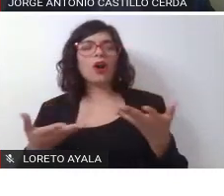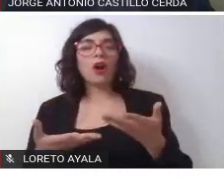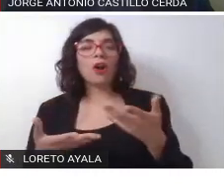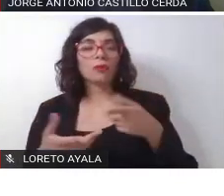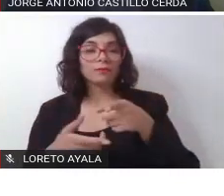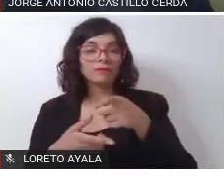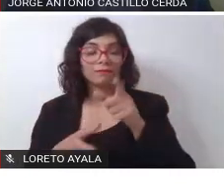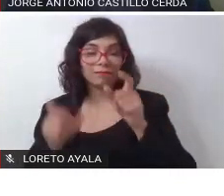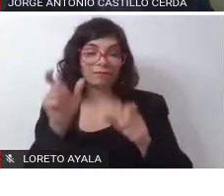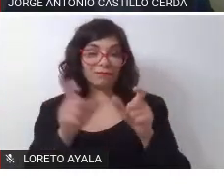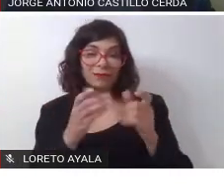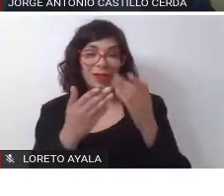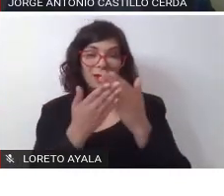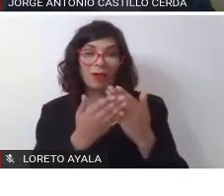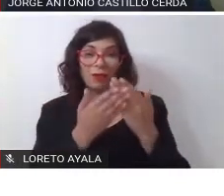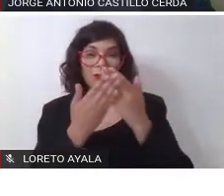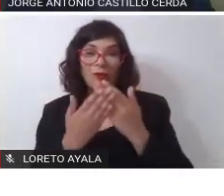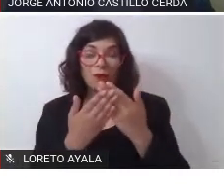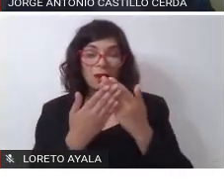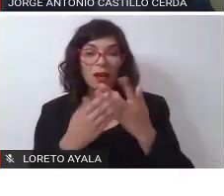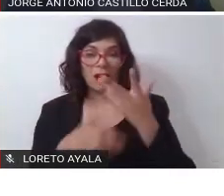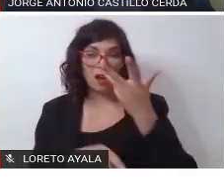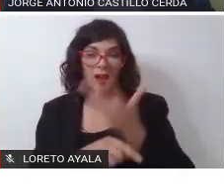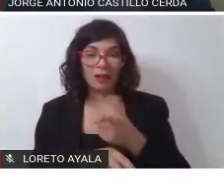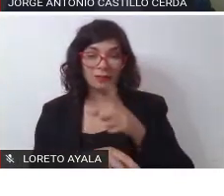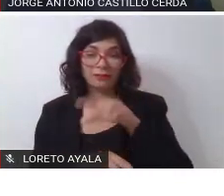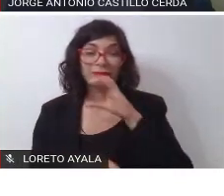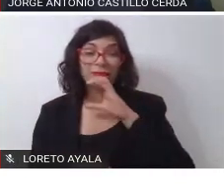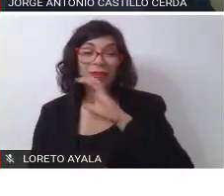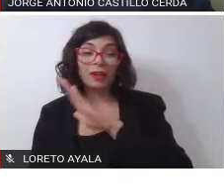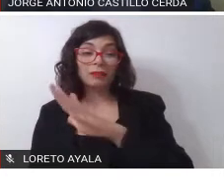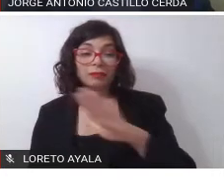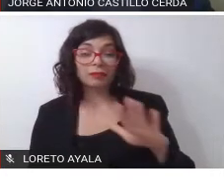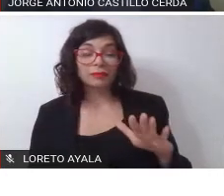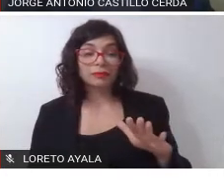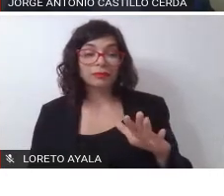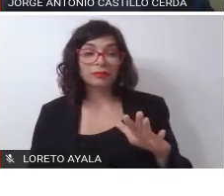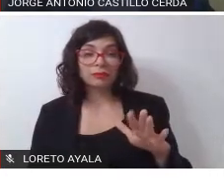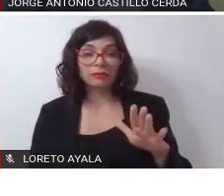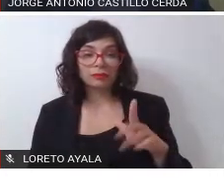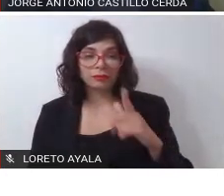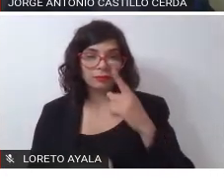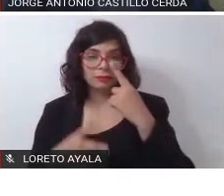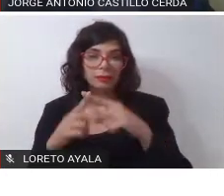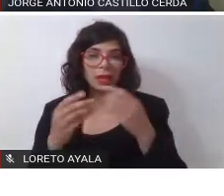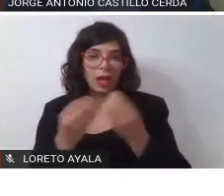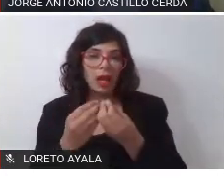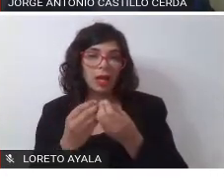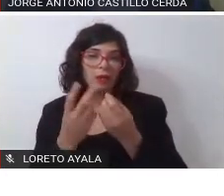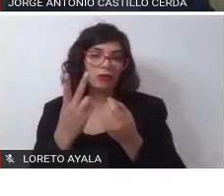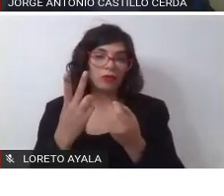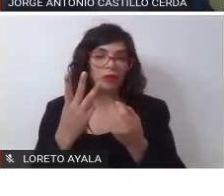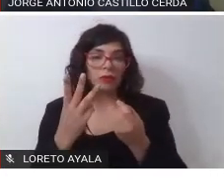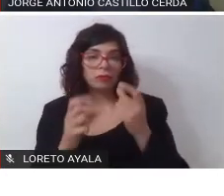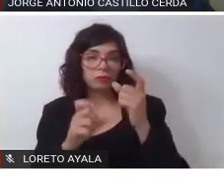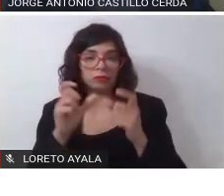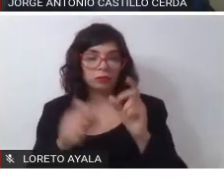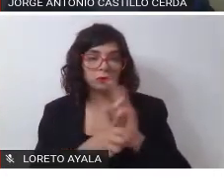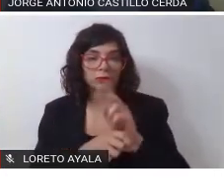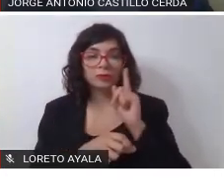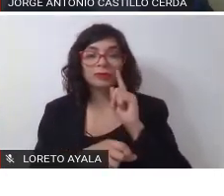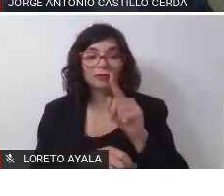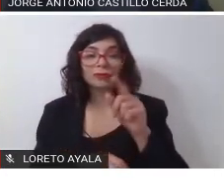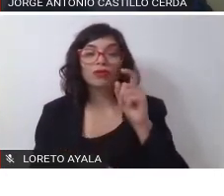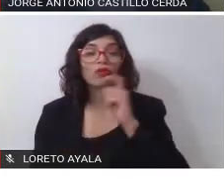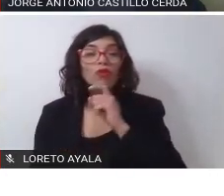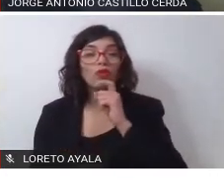de establecimientos rurales polidocentes, que son los en rojo, y